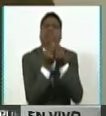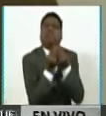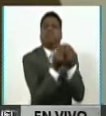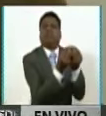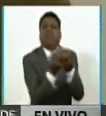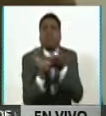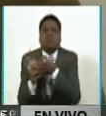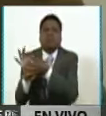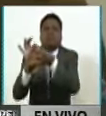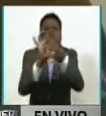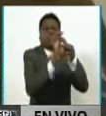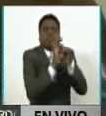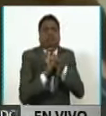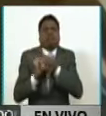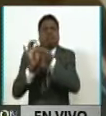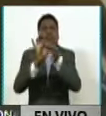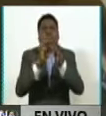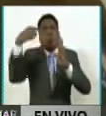con profundo orgullo